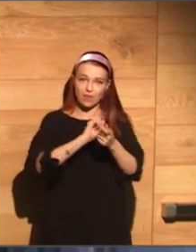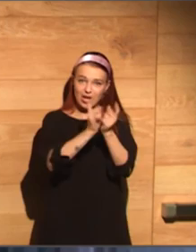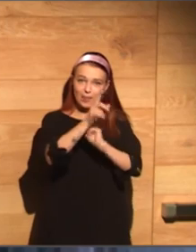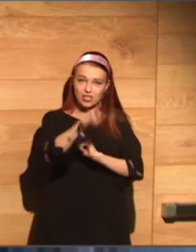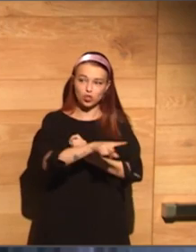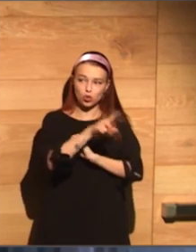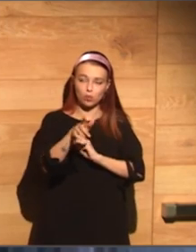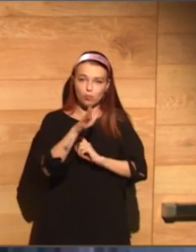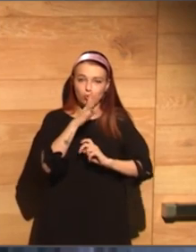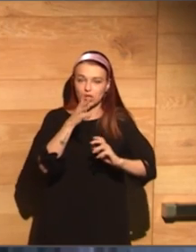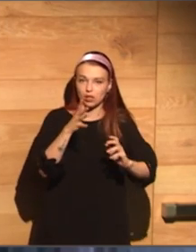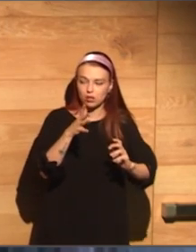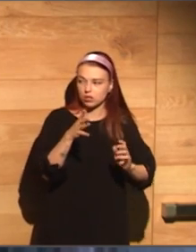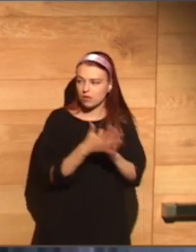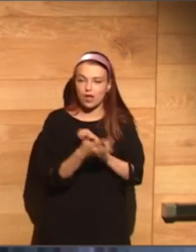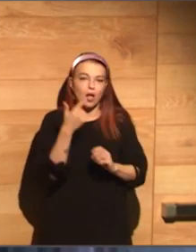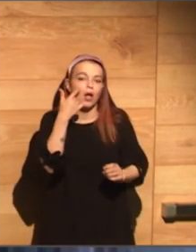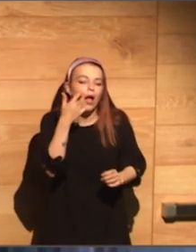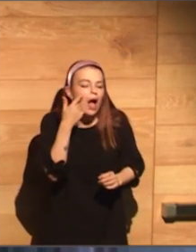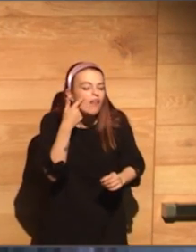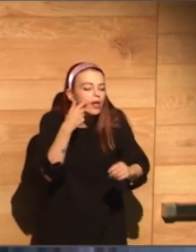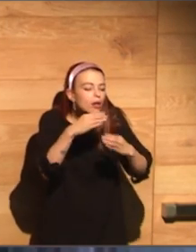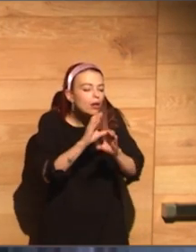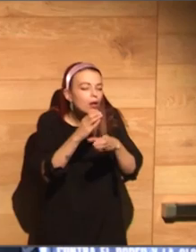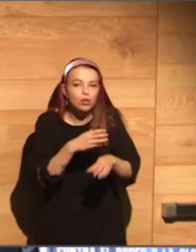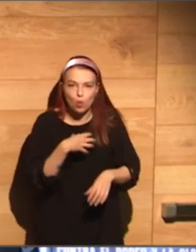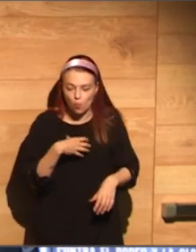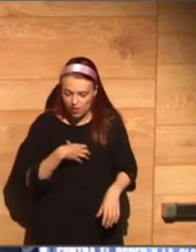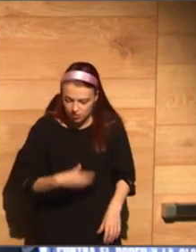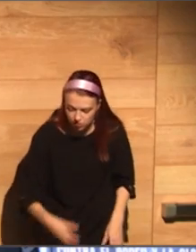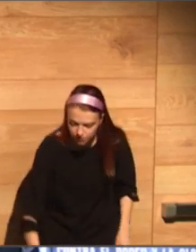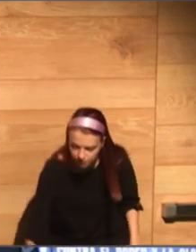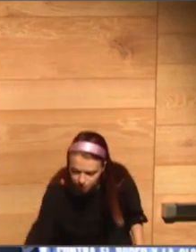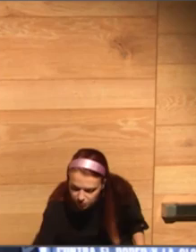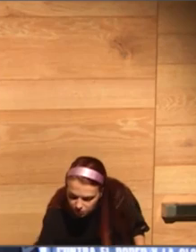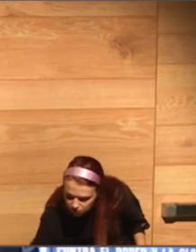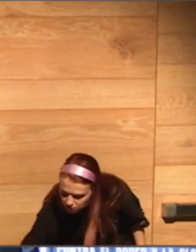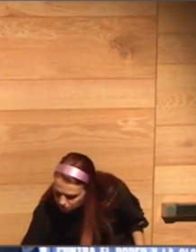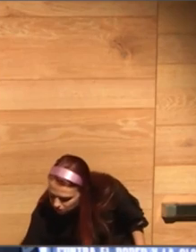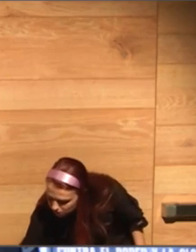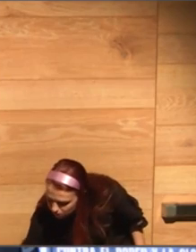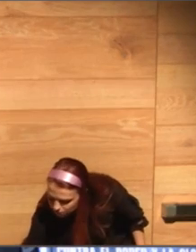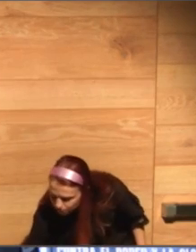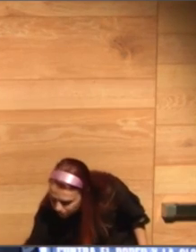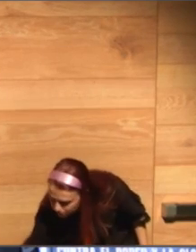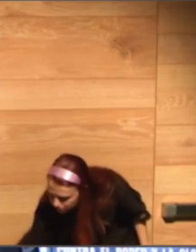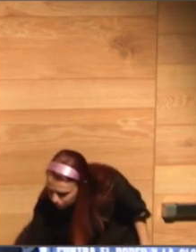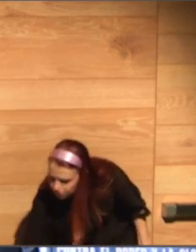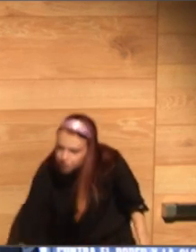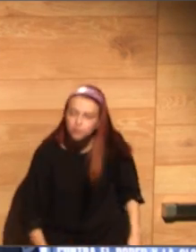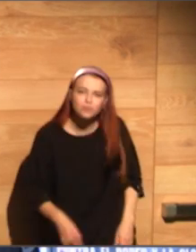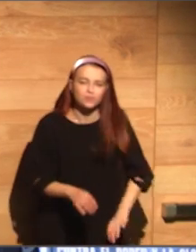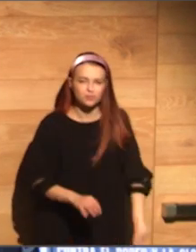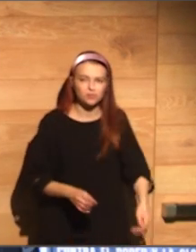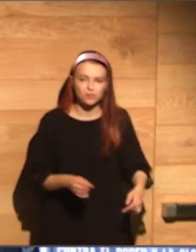puede regular a ojo, ¿no? ¿Cómo haces ese foco? En su momento, no, son cosas distintas. El foco es el foco. Bueno,